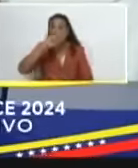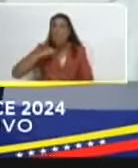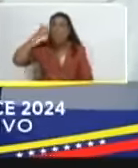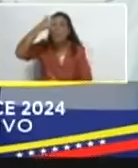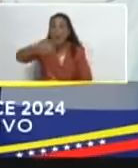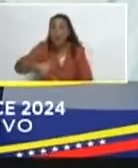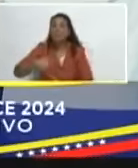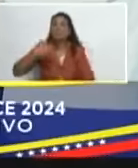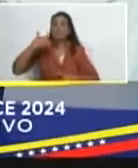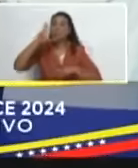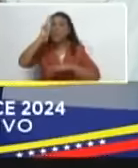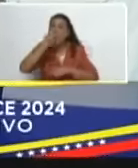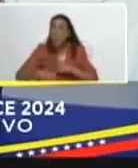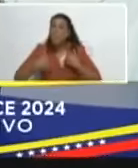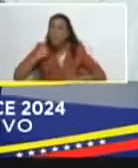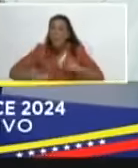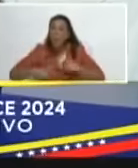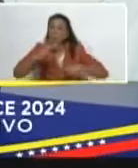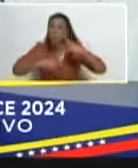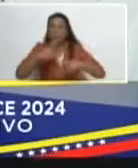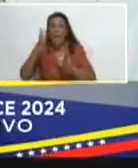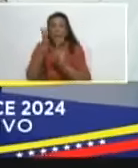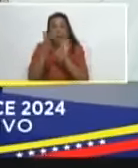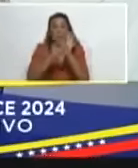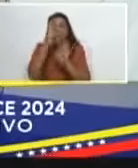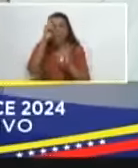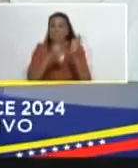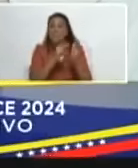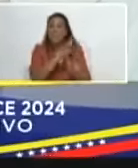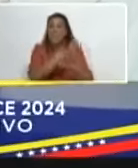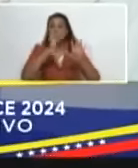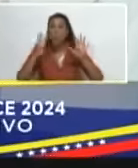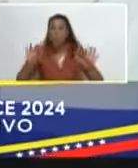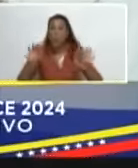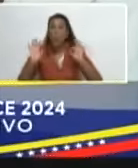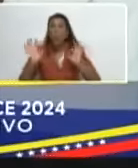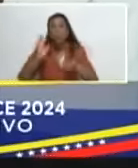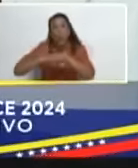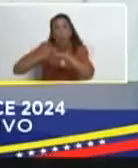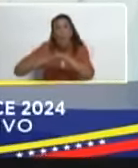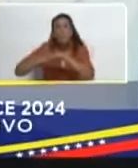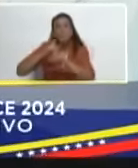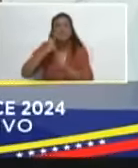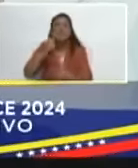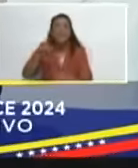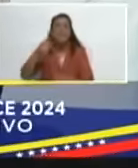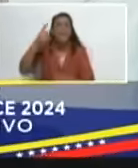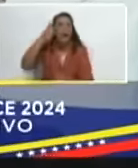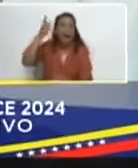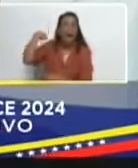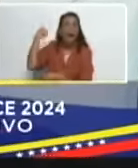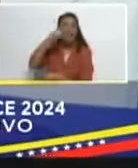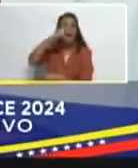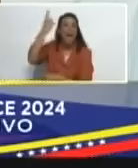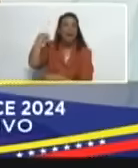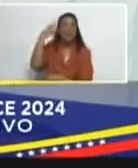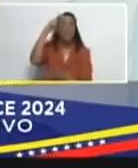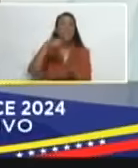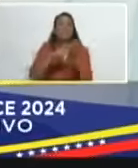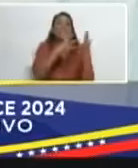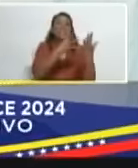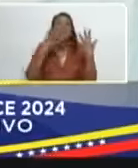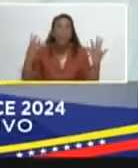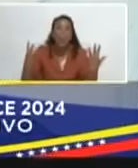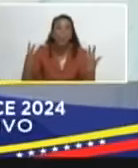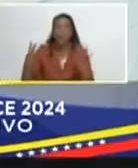5 años de que en abril 2019 yo hice la profecía. Y la profecía se cumplió.